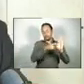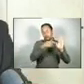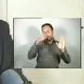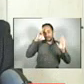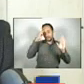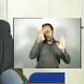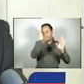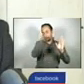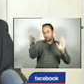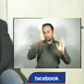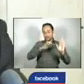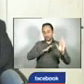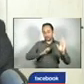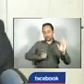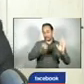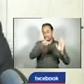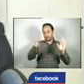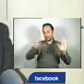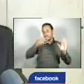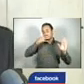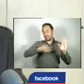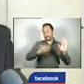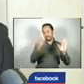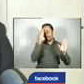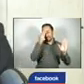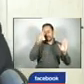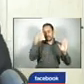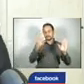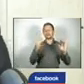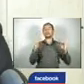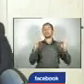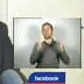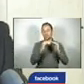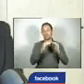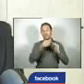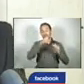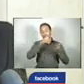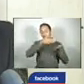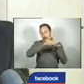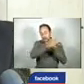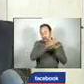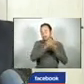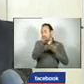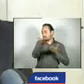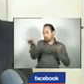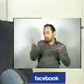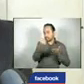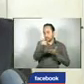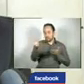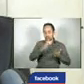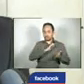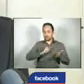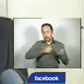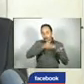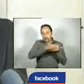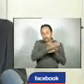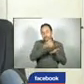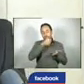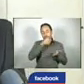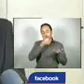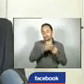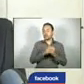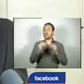a la verdad que todos los salvadoreños tenemos que conocer, pero también al acceso a la información y a que el pueblo